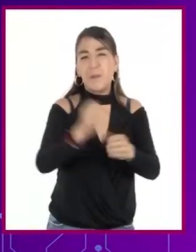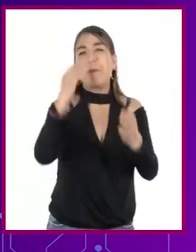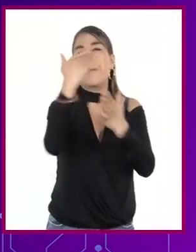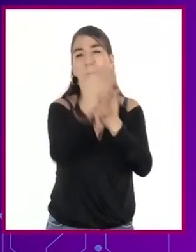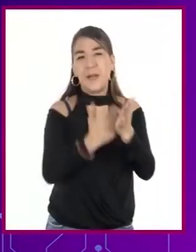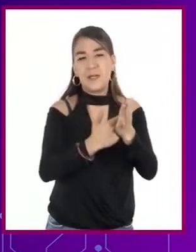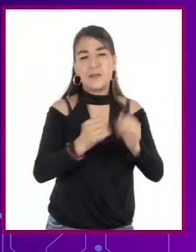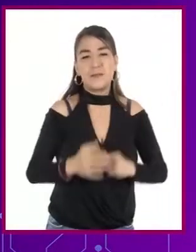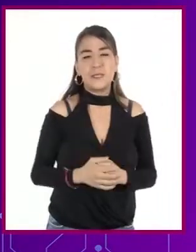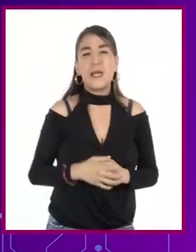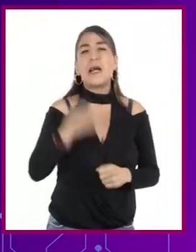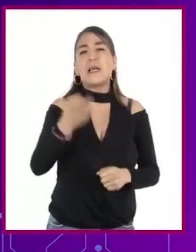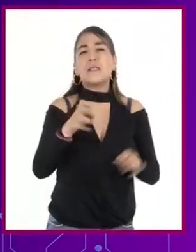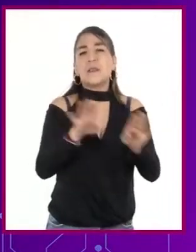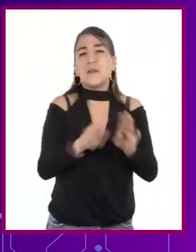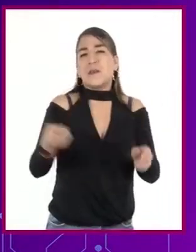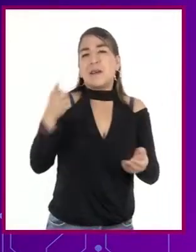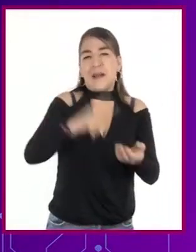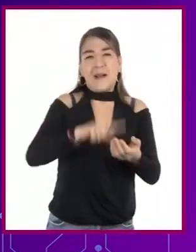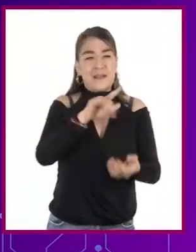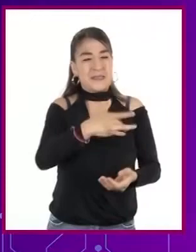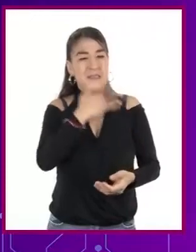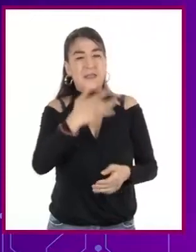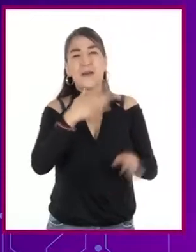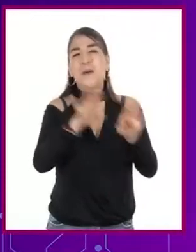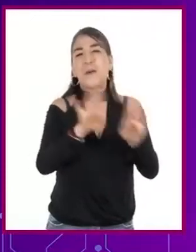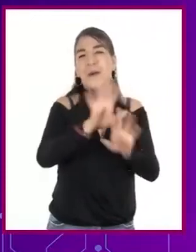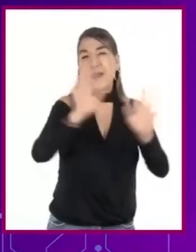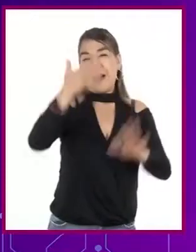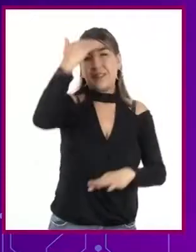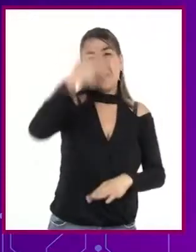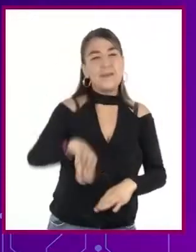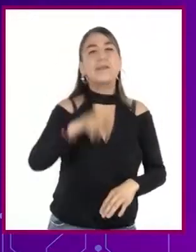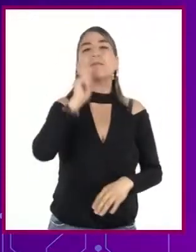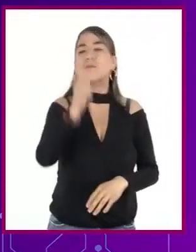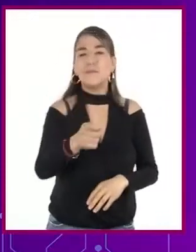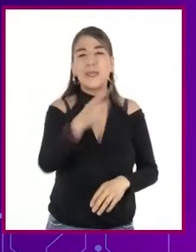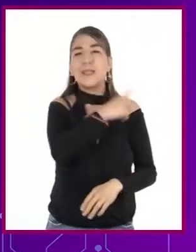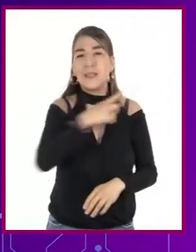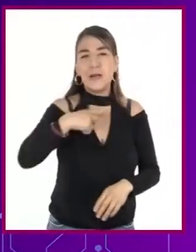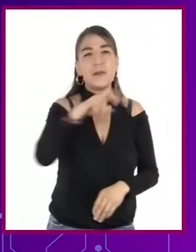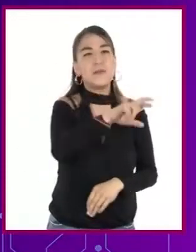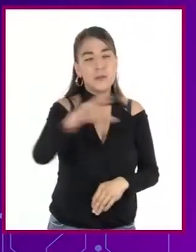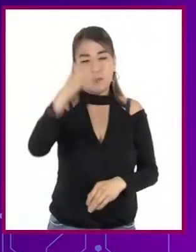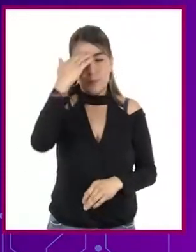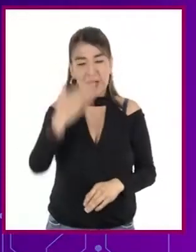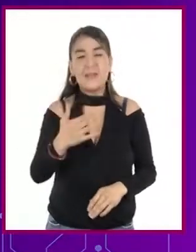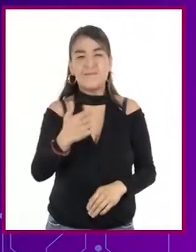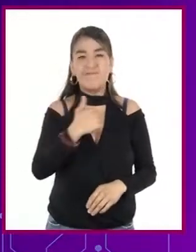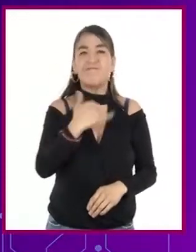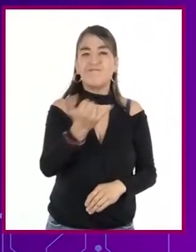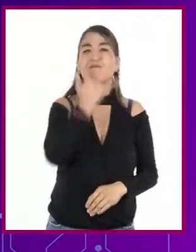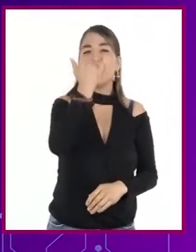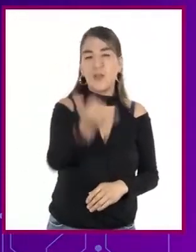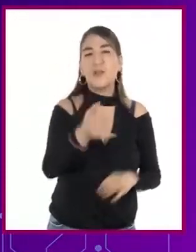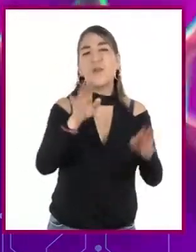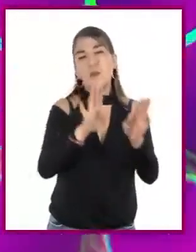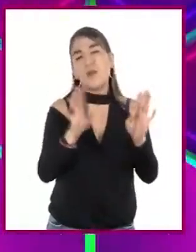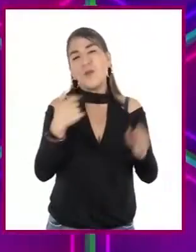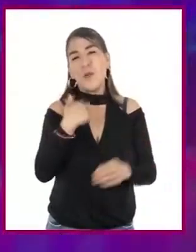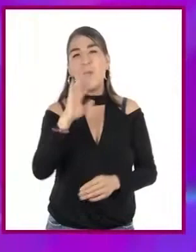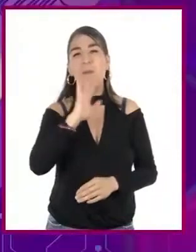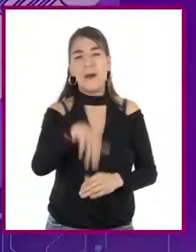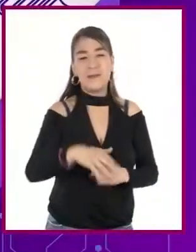paso en la obtención de un genuino saber reside habitualmente en el reconocimiento del error y la ignorancia como tales.